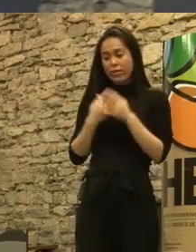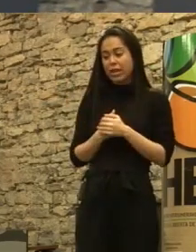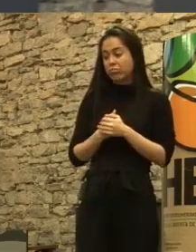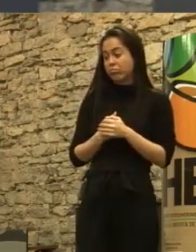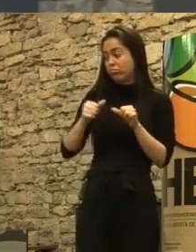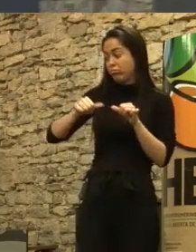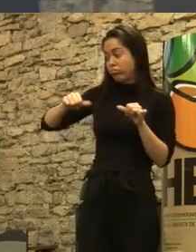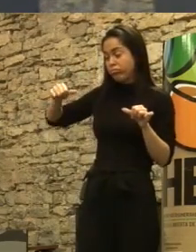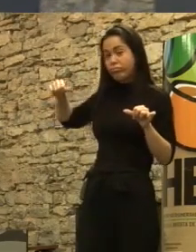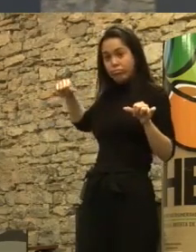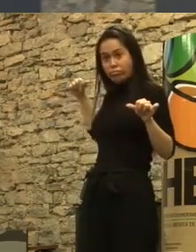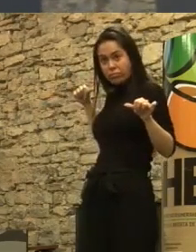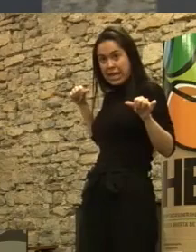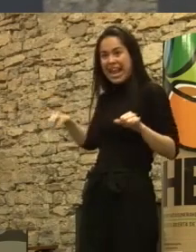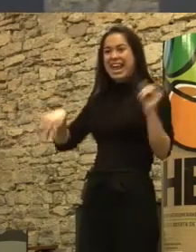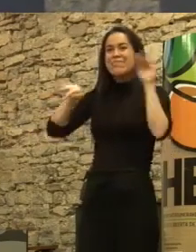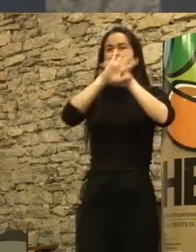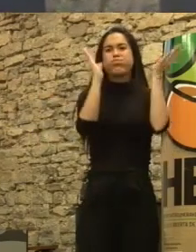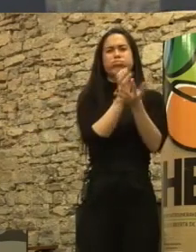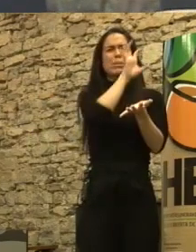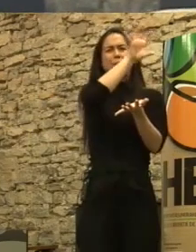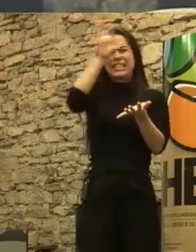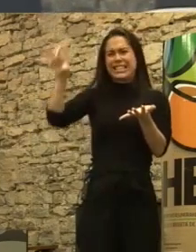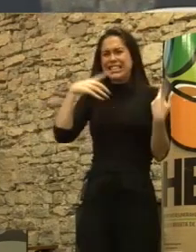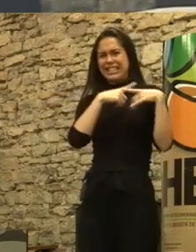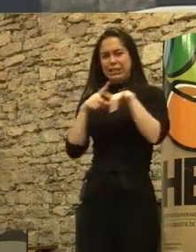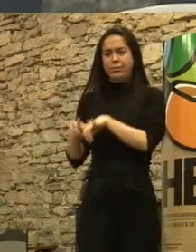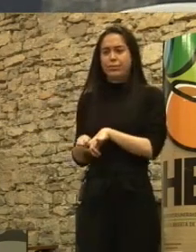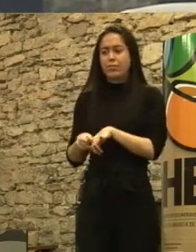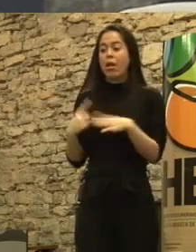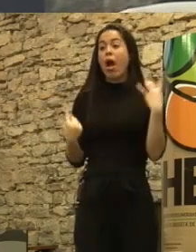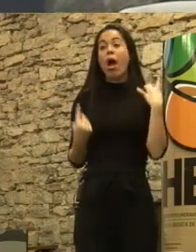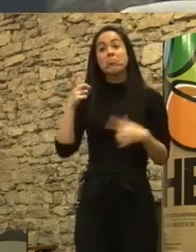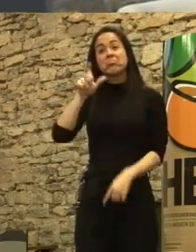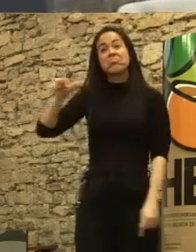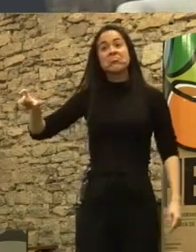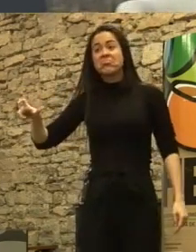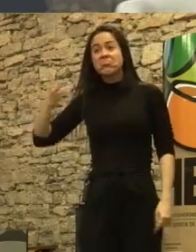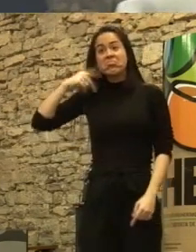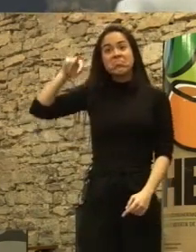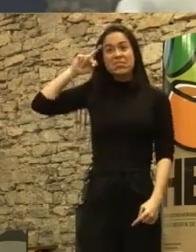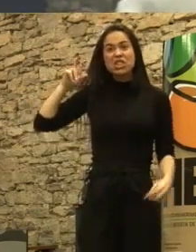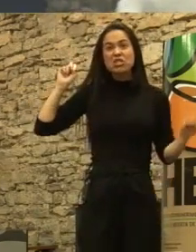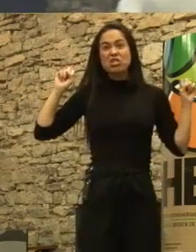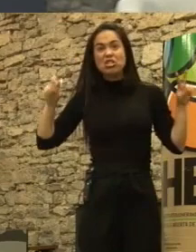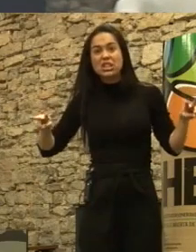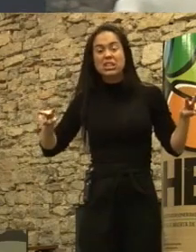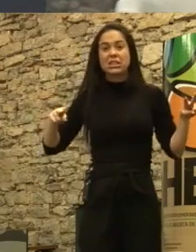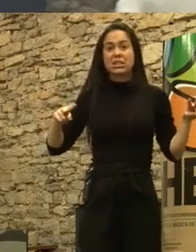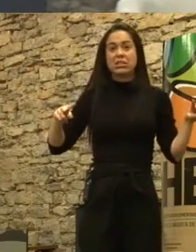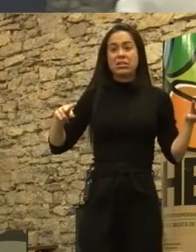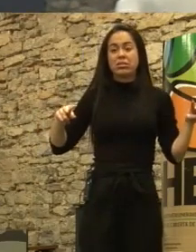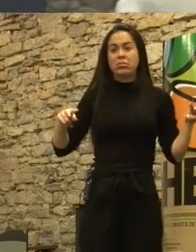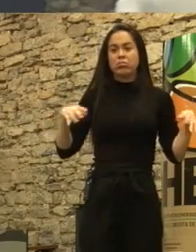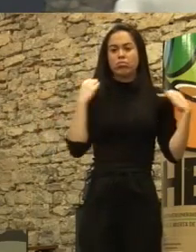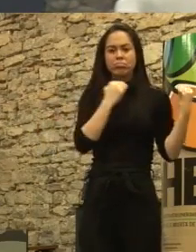años en tantísimos países. Y estas otras personas, sin tener ningún tipo de especialización profesional o